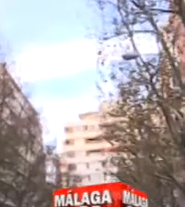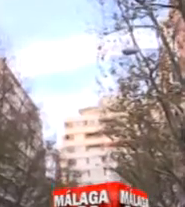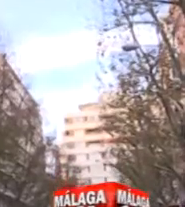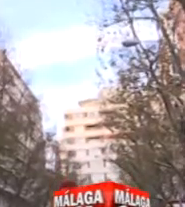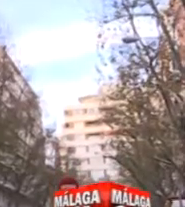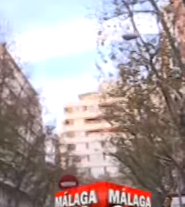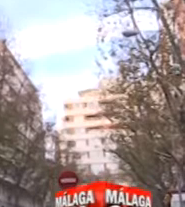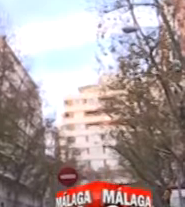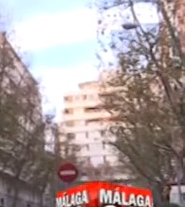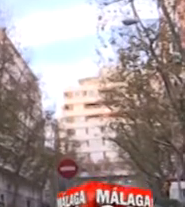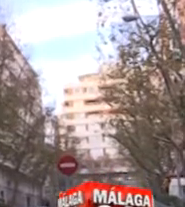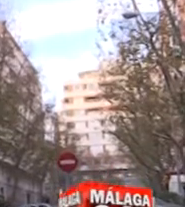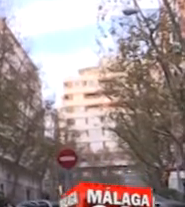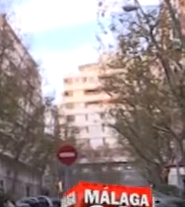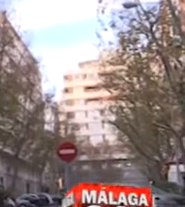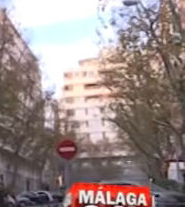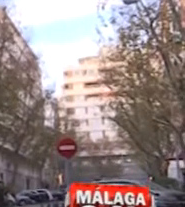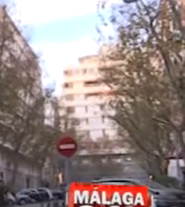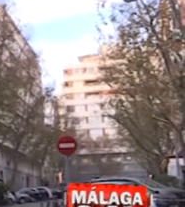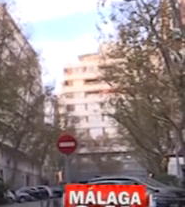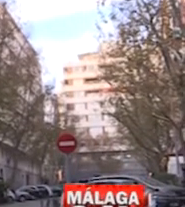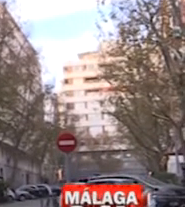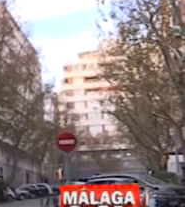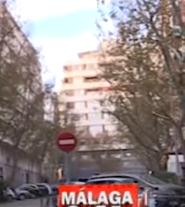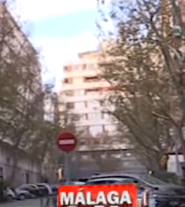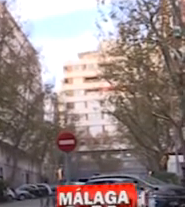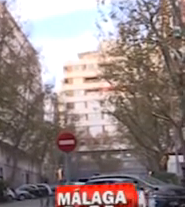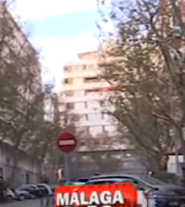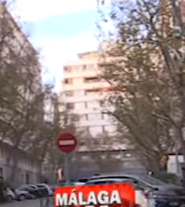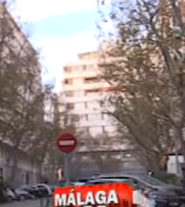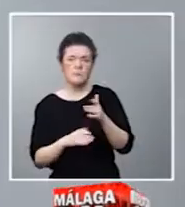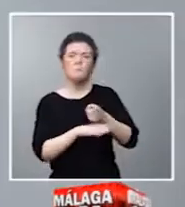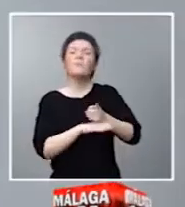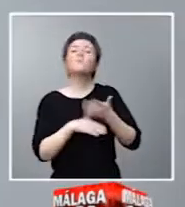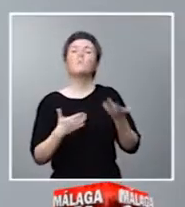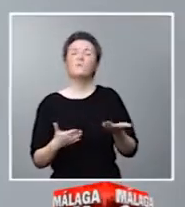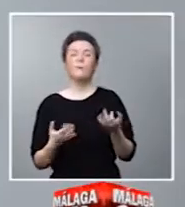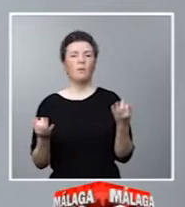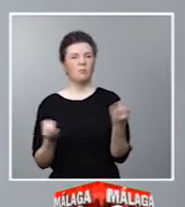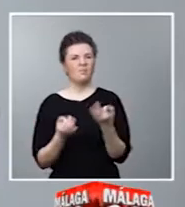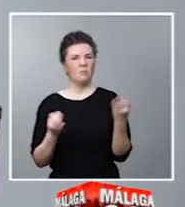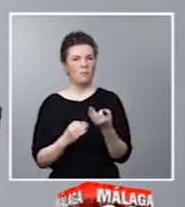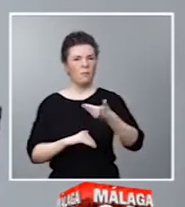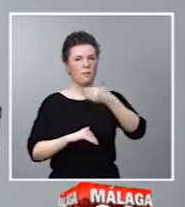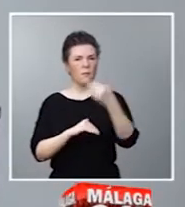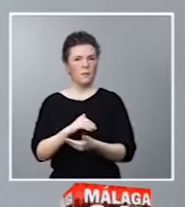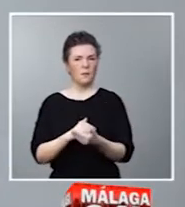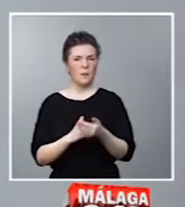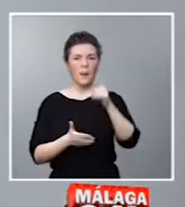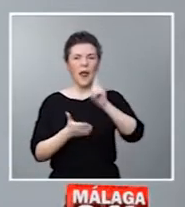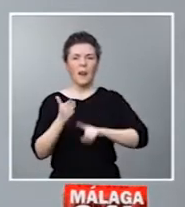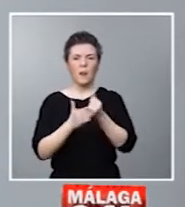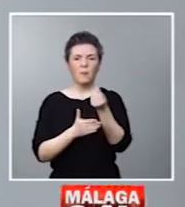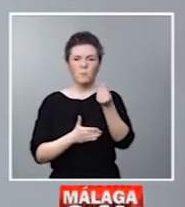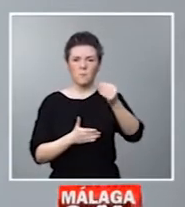O la desvinculación del IPC de los precios del alquiler. Tienen que limitar la revalorización de las rentas